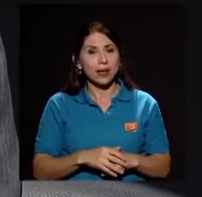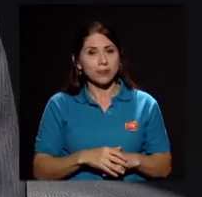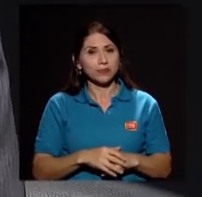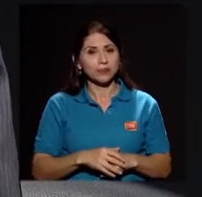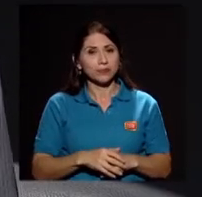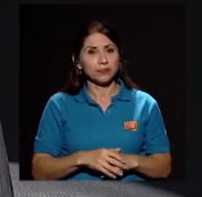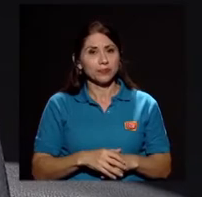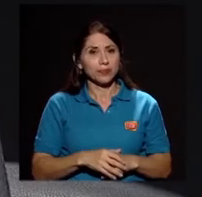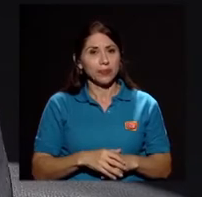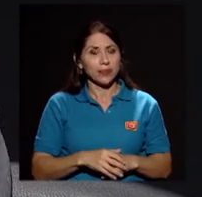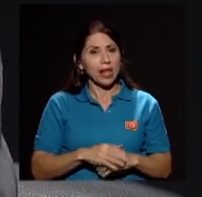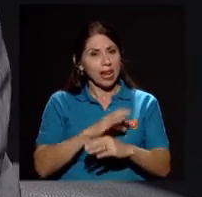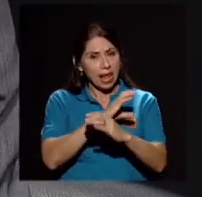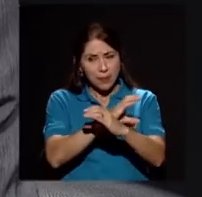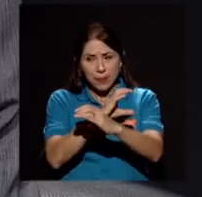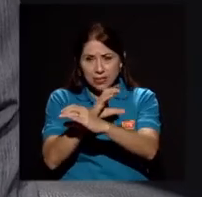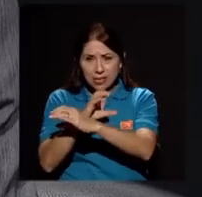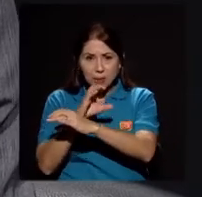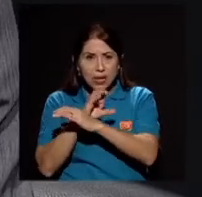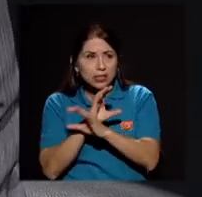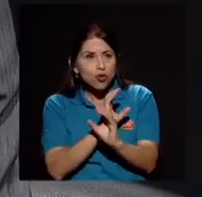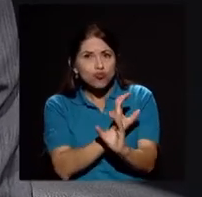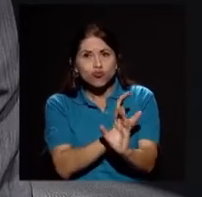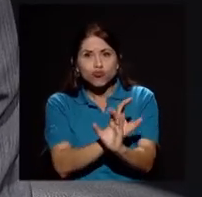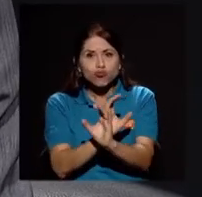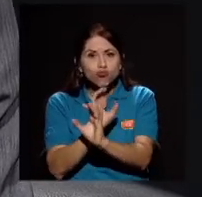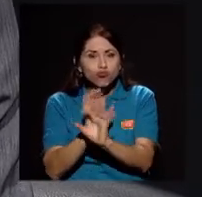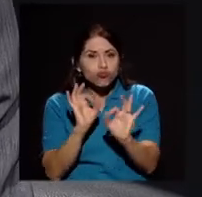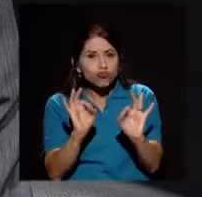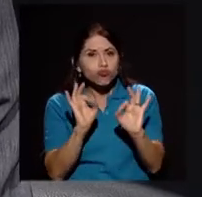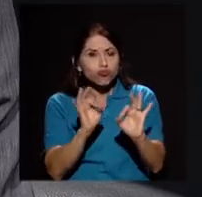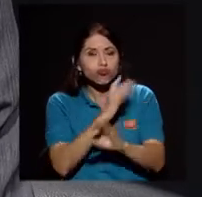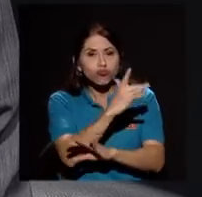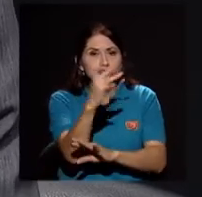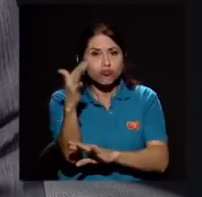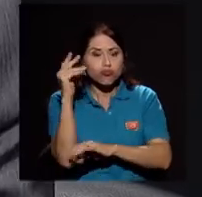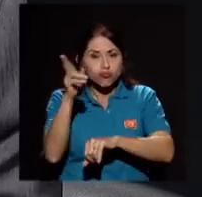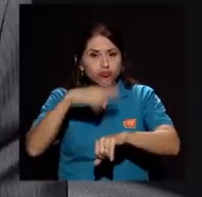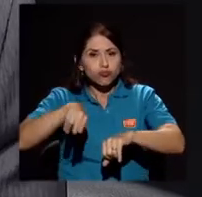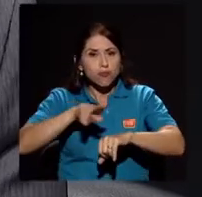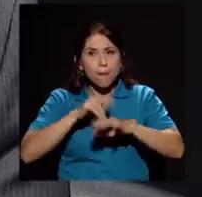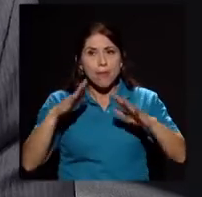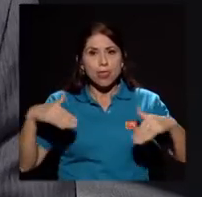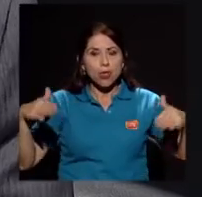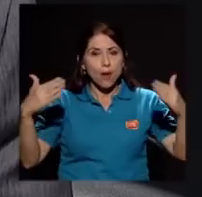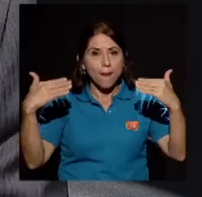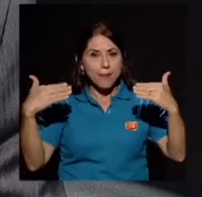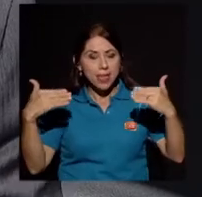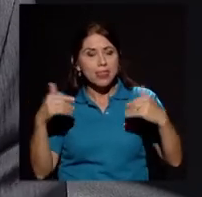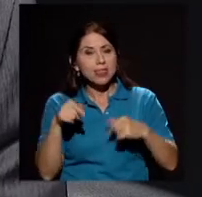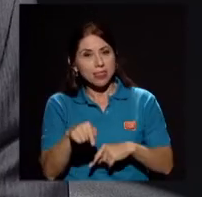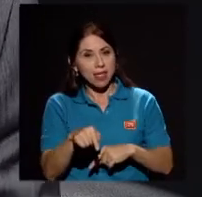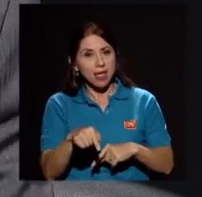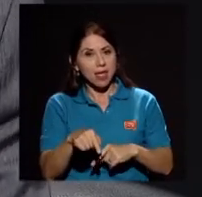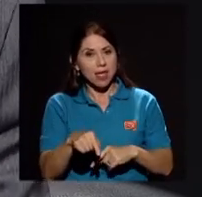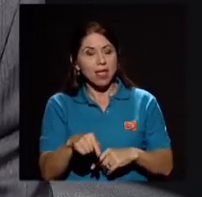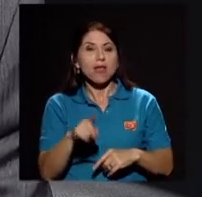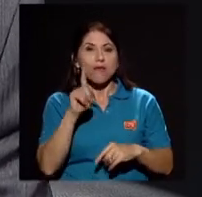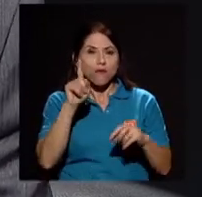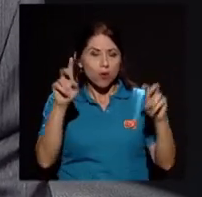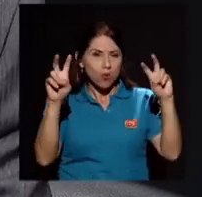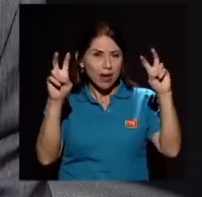la preservación del medio ambiente fue una efe